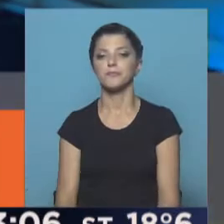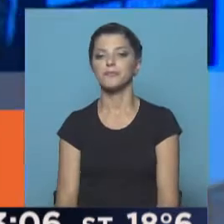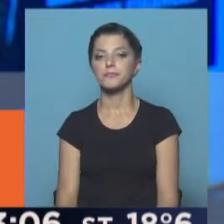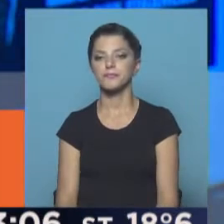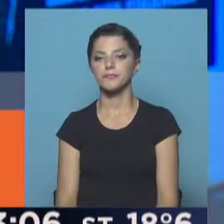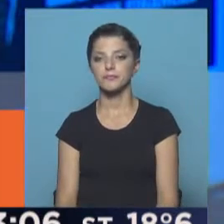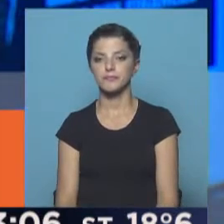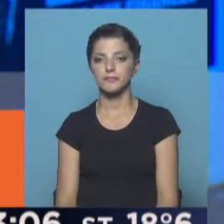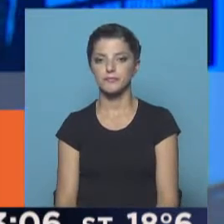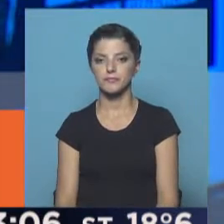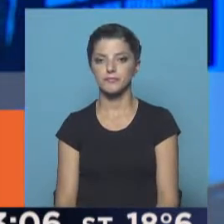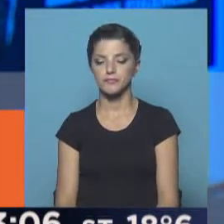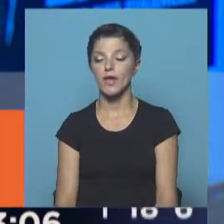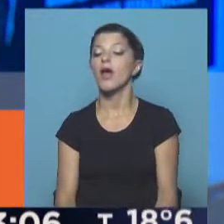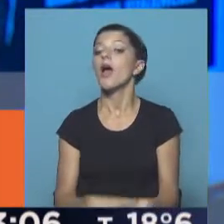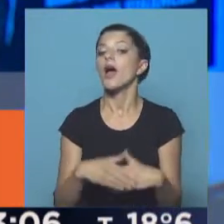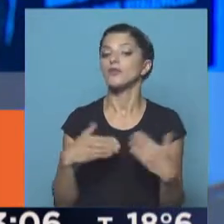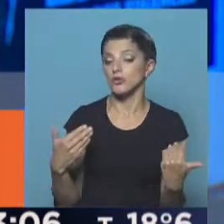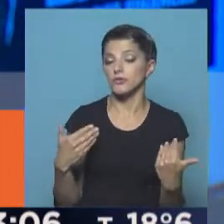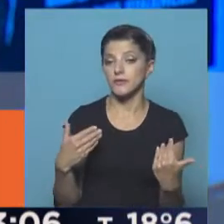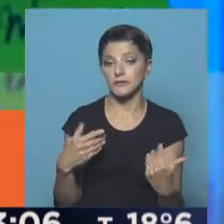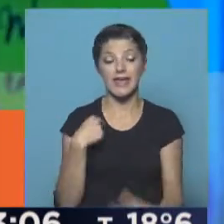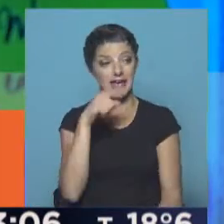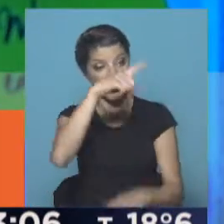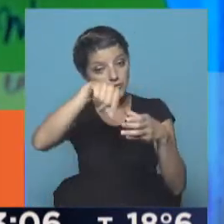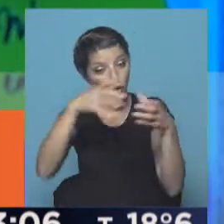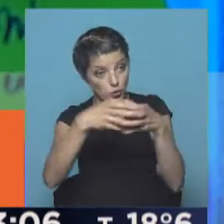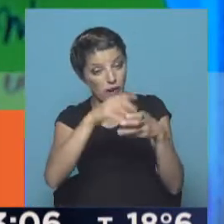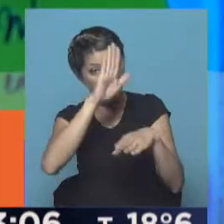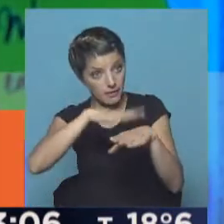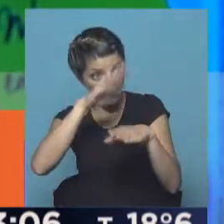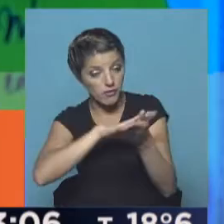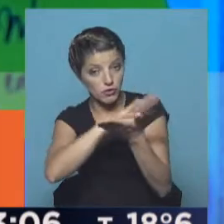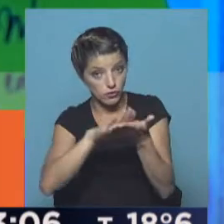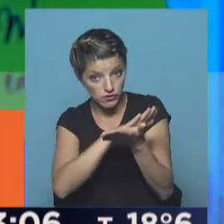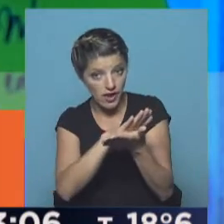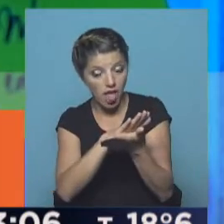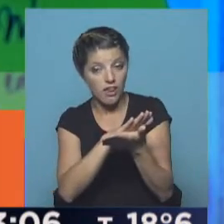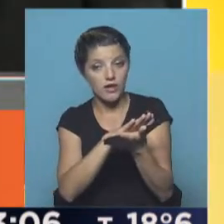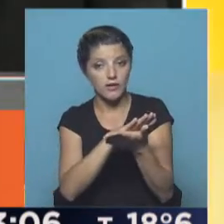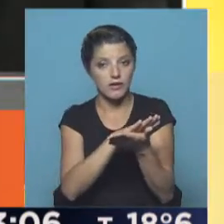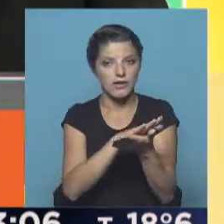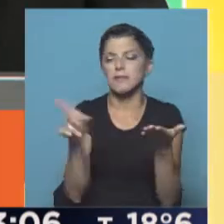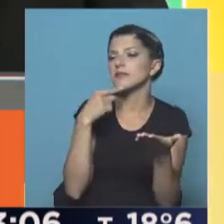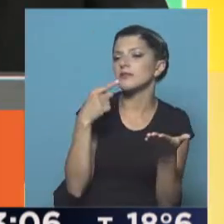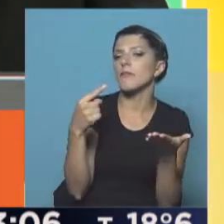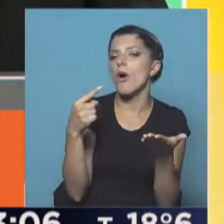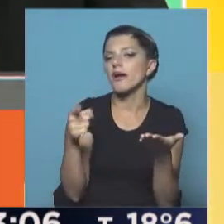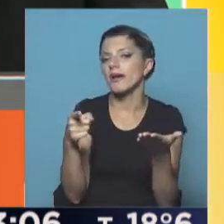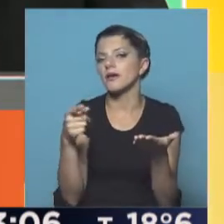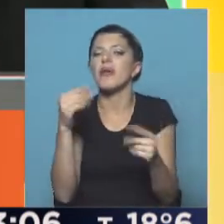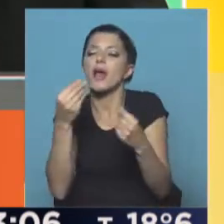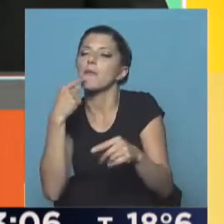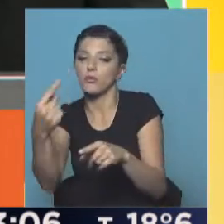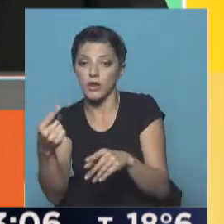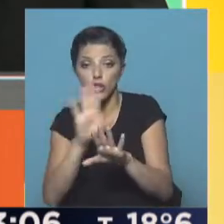que pensar que quienes están encargados de resolver las cosas las resolverían mejor que en un plebiscito es imaginarse una opción que no existe, porque cuando